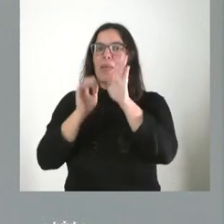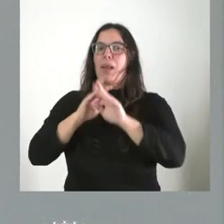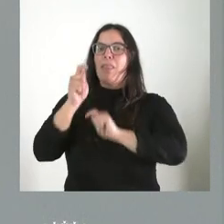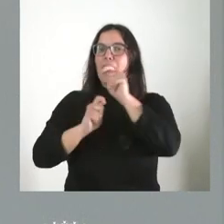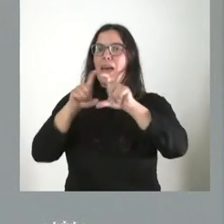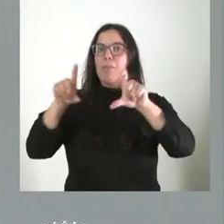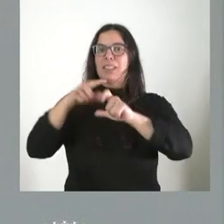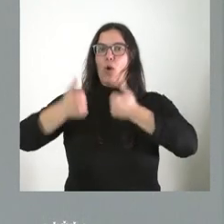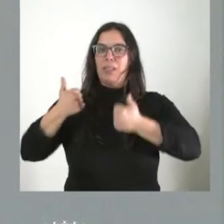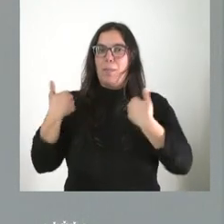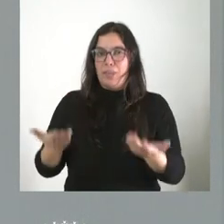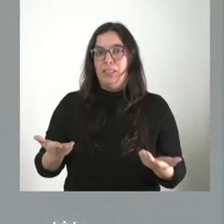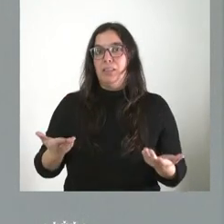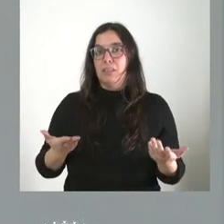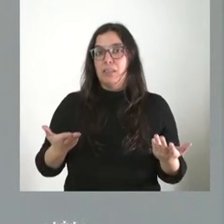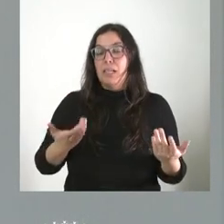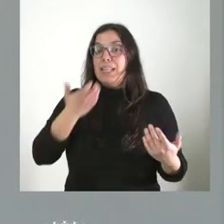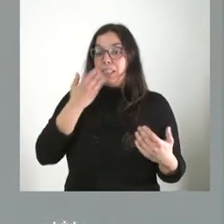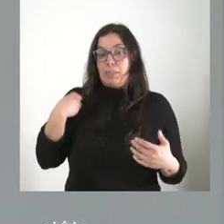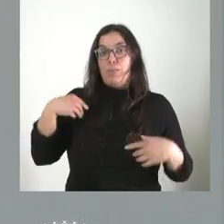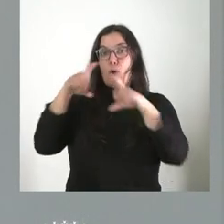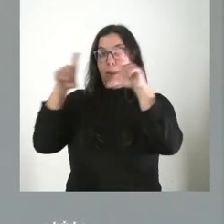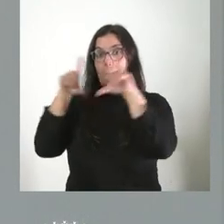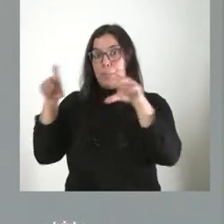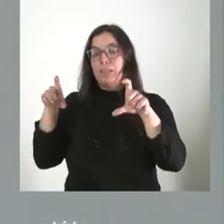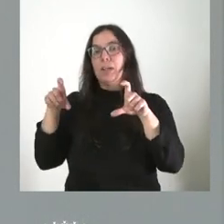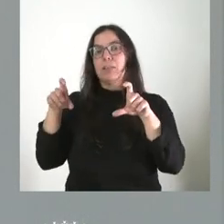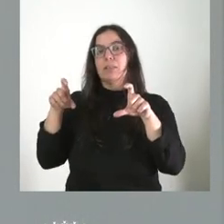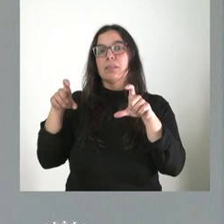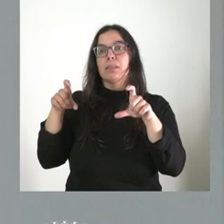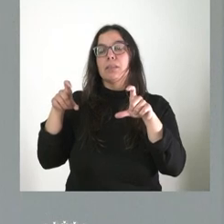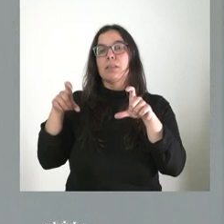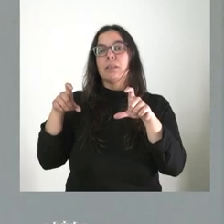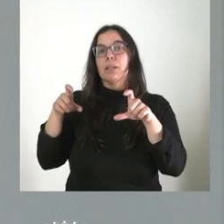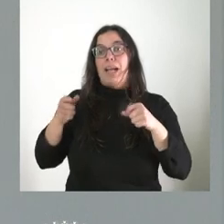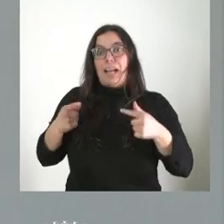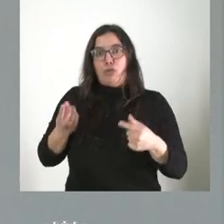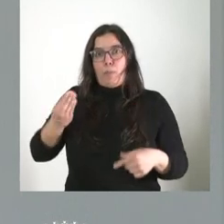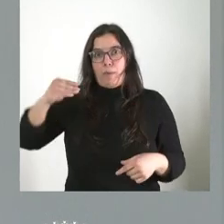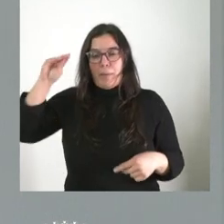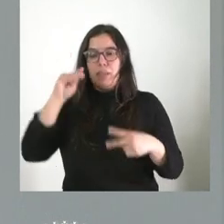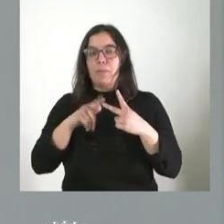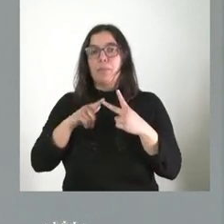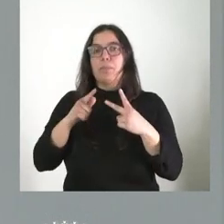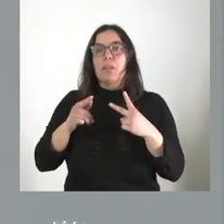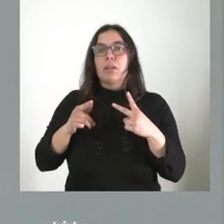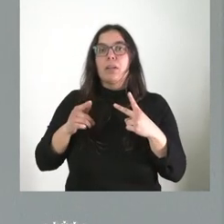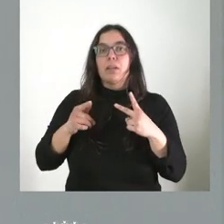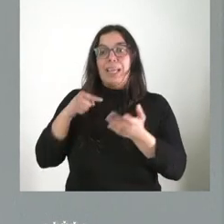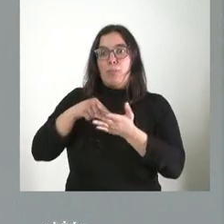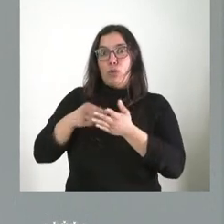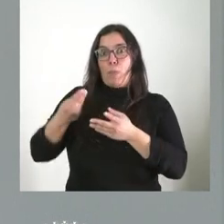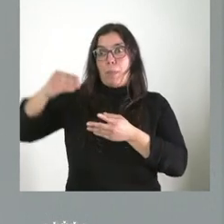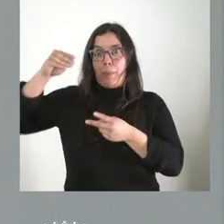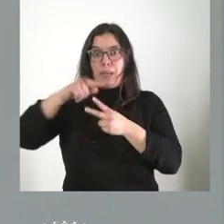el problema que si en las mismas empresas descargamos a la vez aumentos de costes y descargamos a la vez aumentos de impuestos